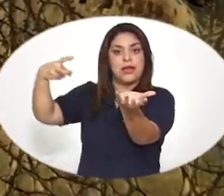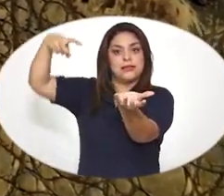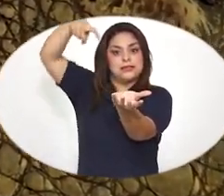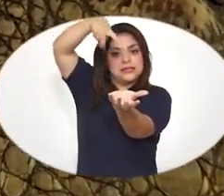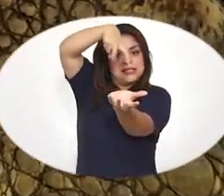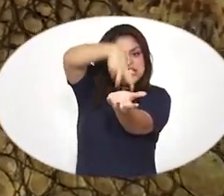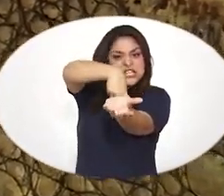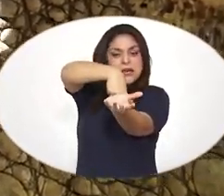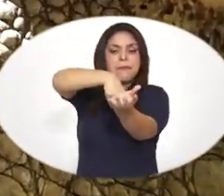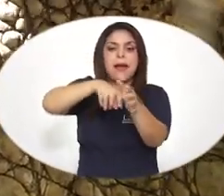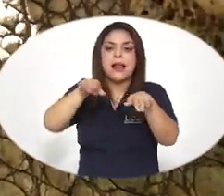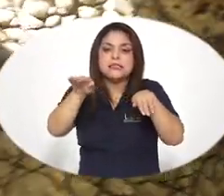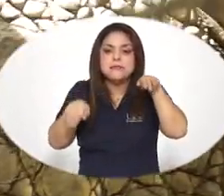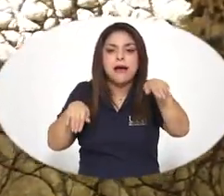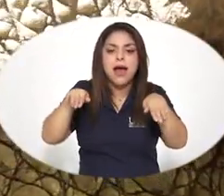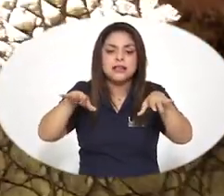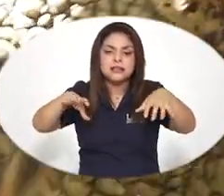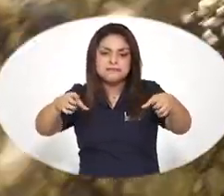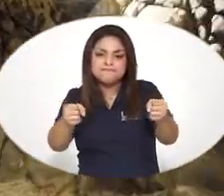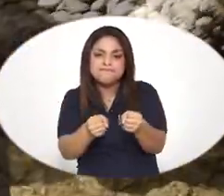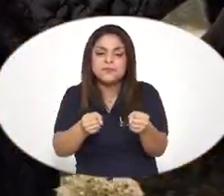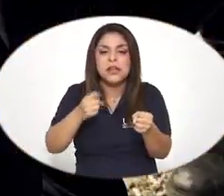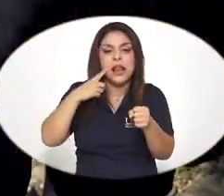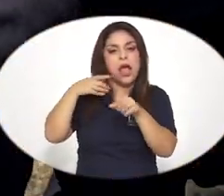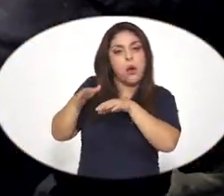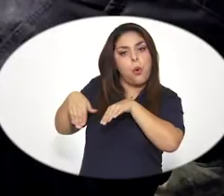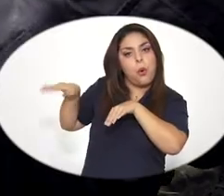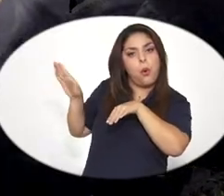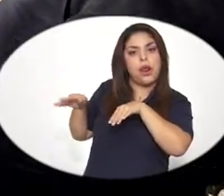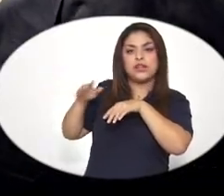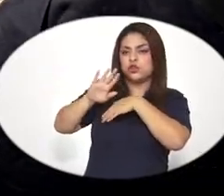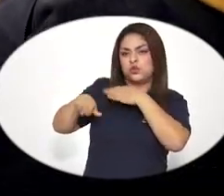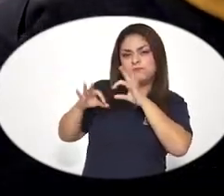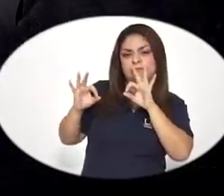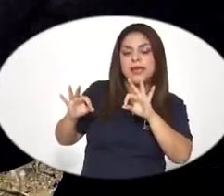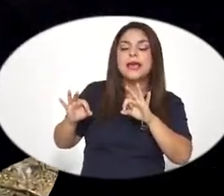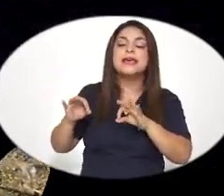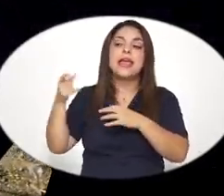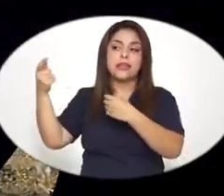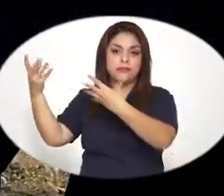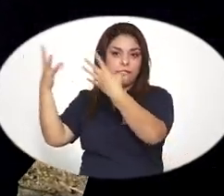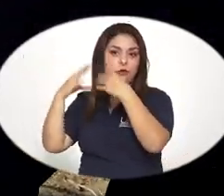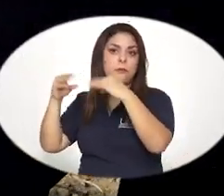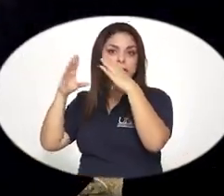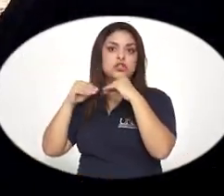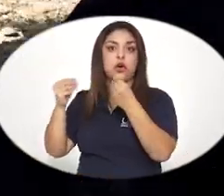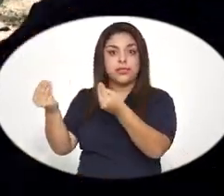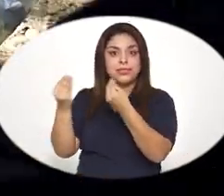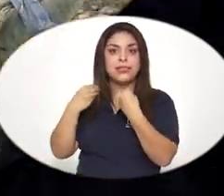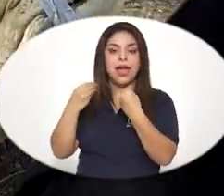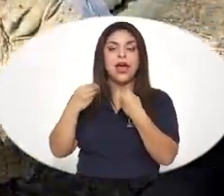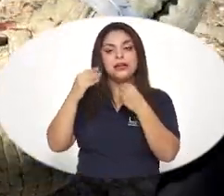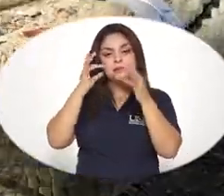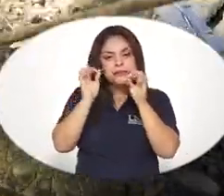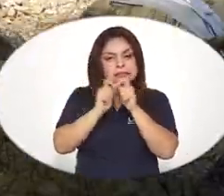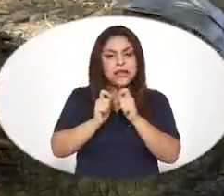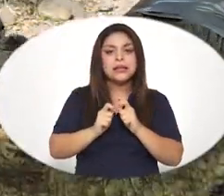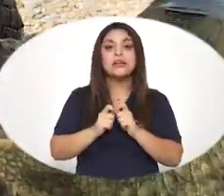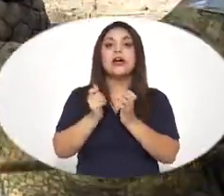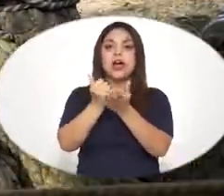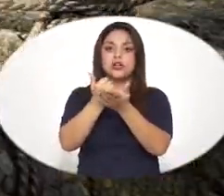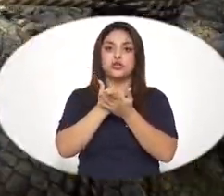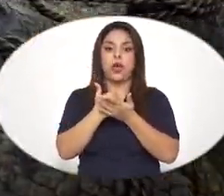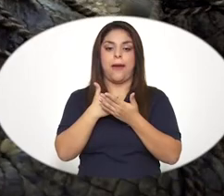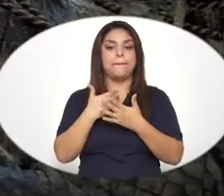también, tomarle las patas, tomarle la cola. Toda la información detallada que ellos nos han dado y que hemos practicado hoy